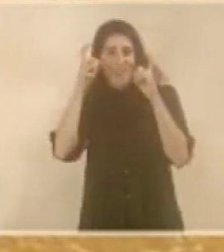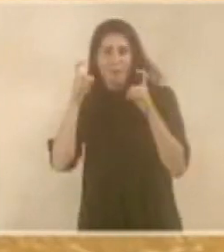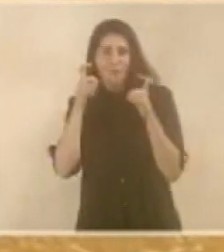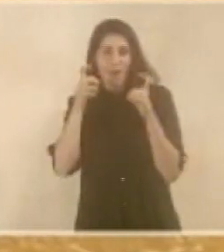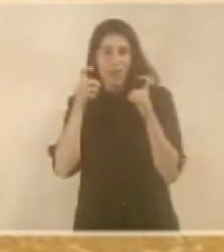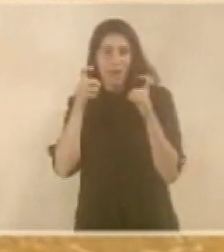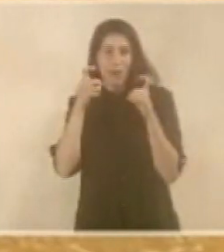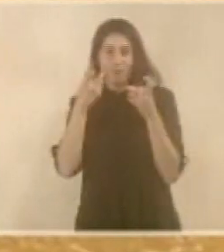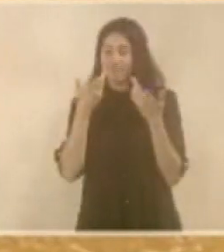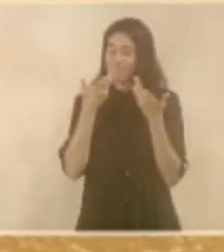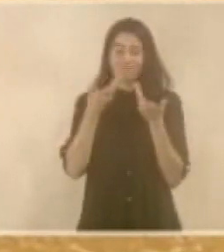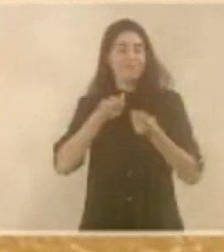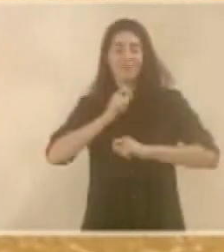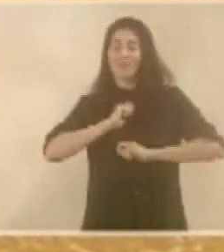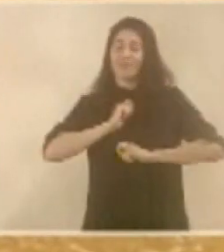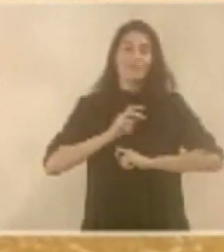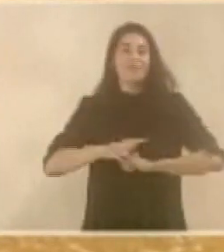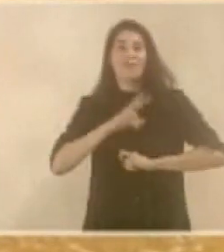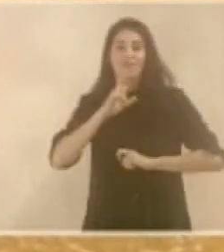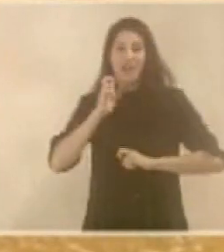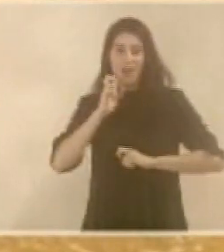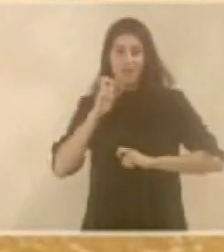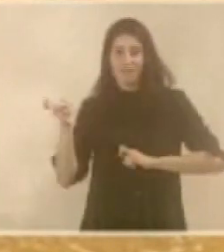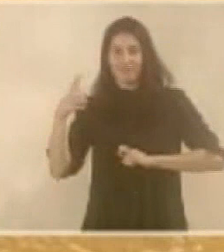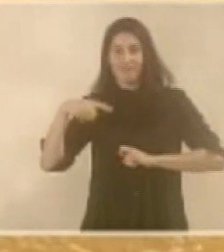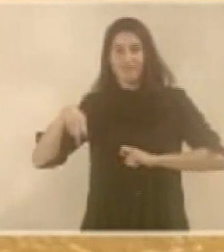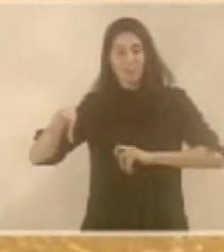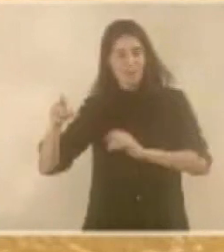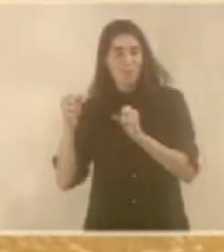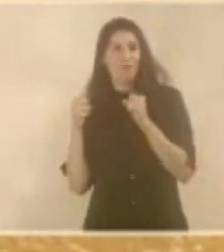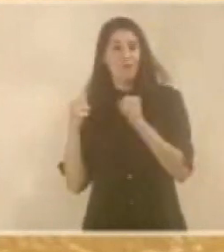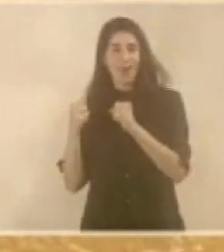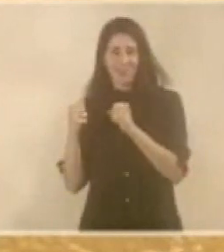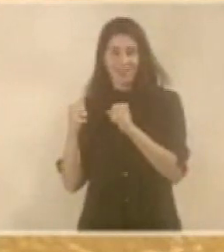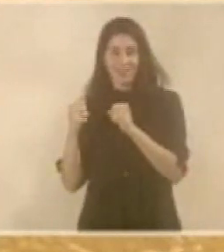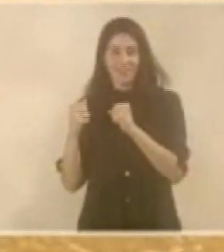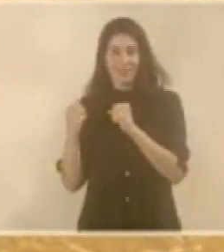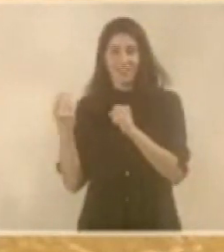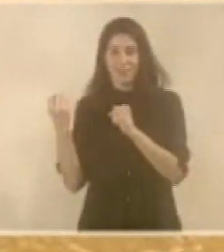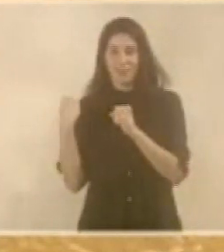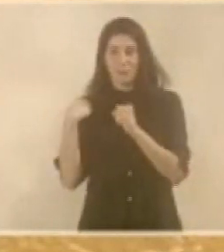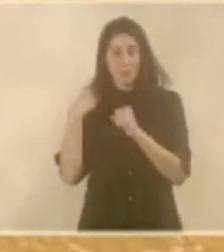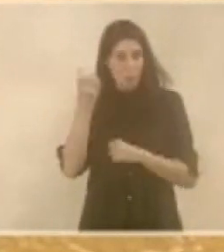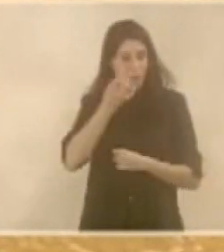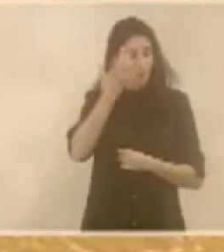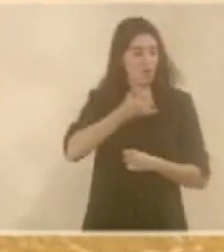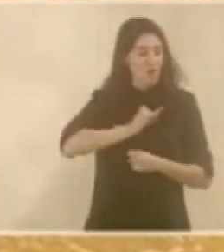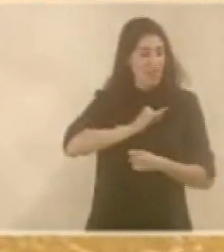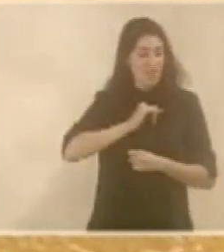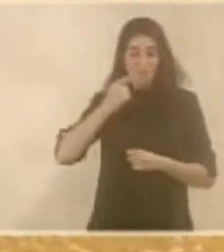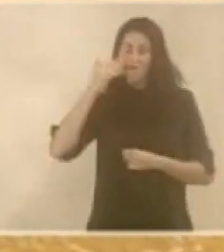y fuertes porque fueron fieles al juramento que empeñaron. Por eso, como valientes lucharon y como héroes